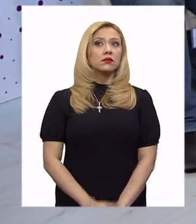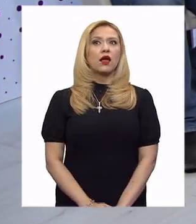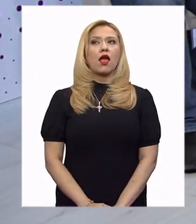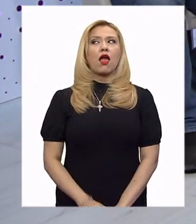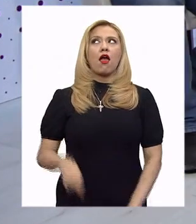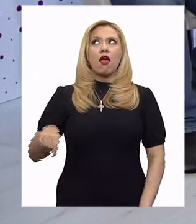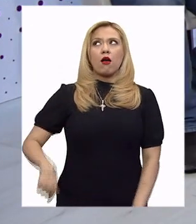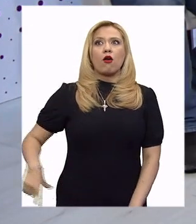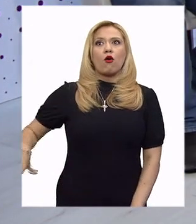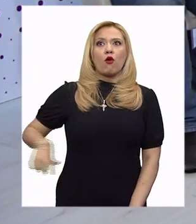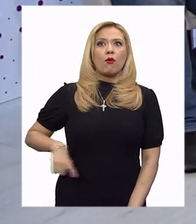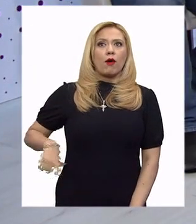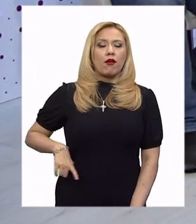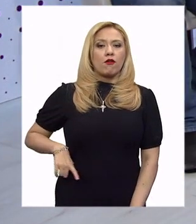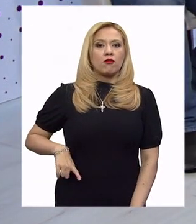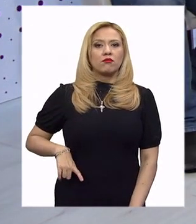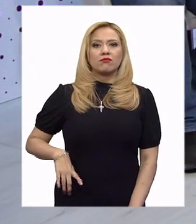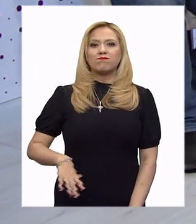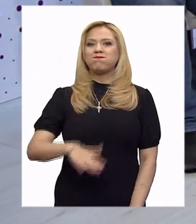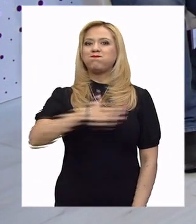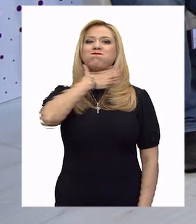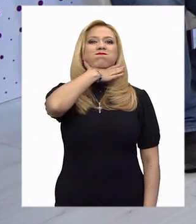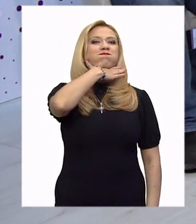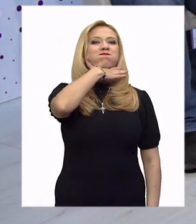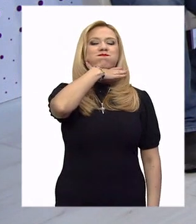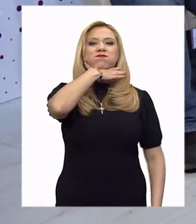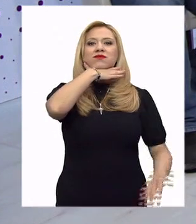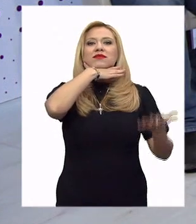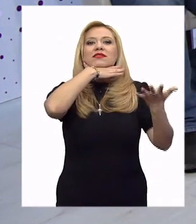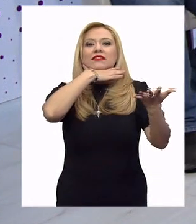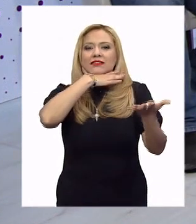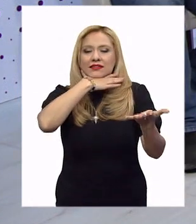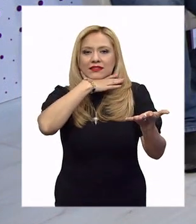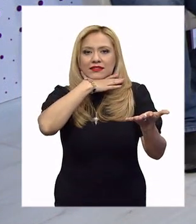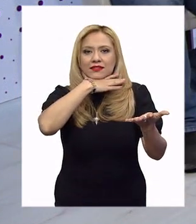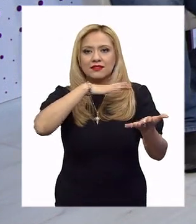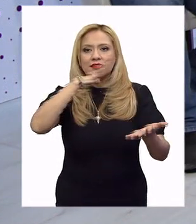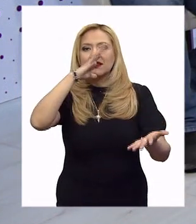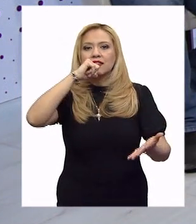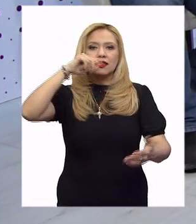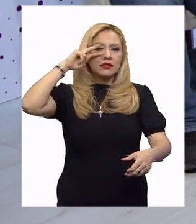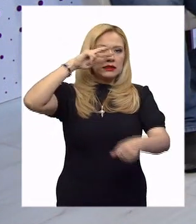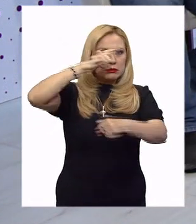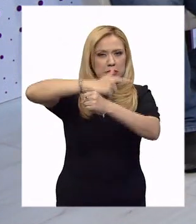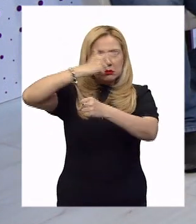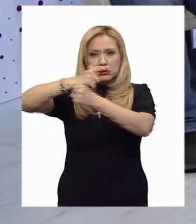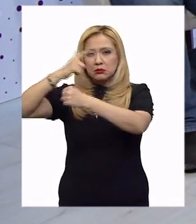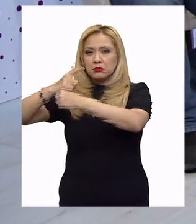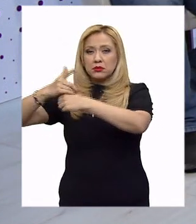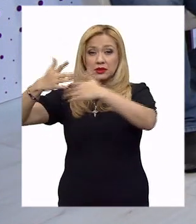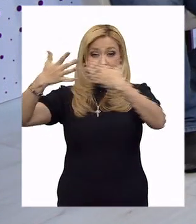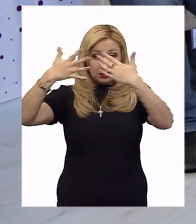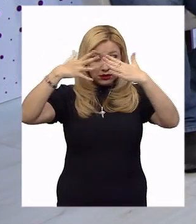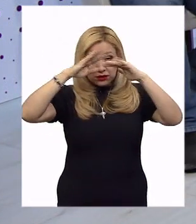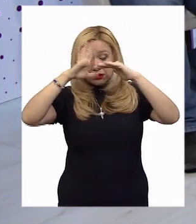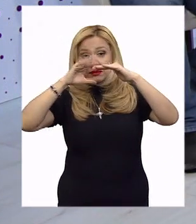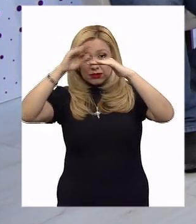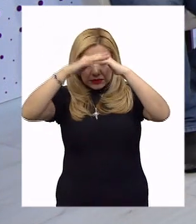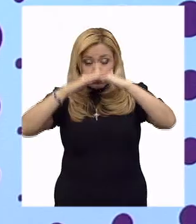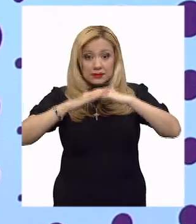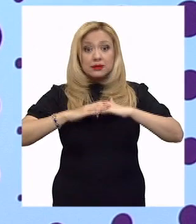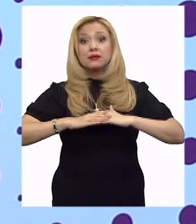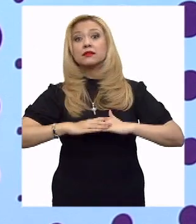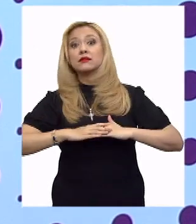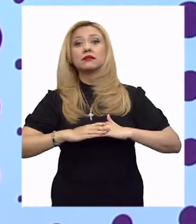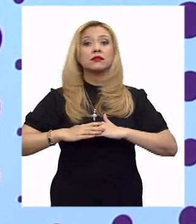Estado está rebasado en sus capacidades incluso de identificar estos actos de corrupción por muchos factores, no